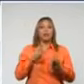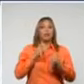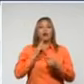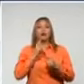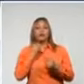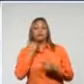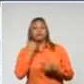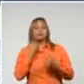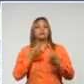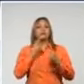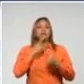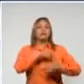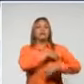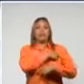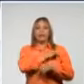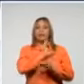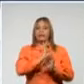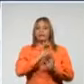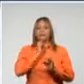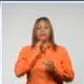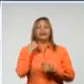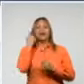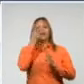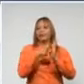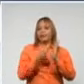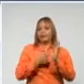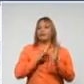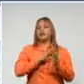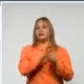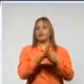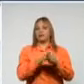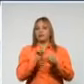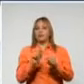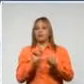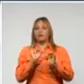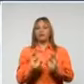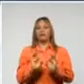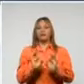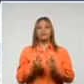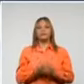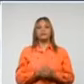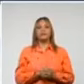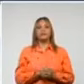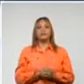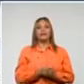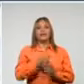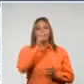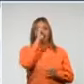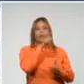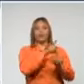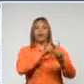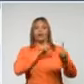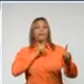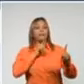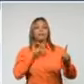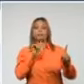con determinadas características de riesgo. Y en centro de aislamiento, bueno, pues van sospechosos también, pero